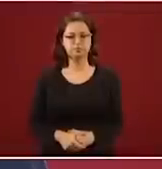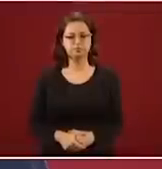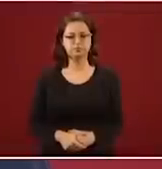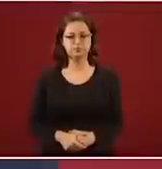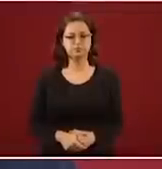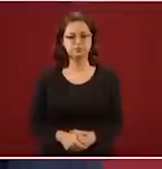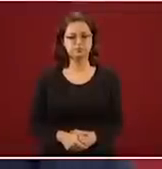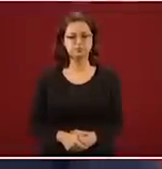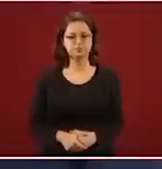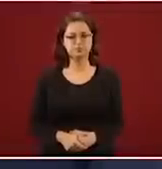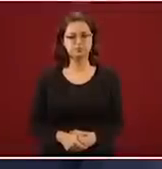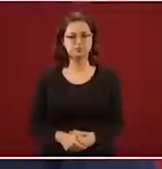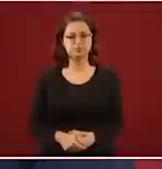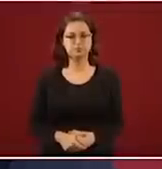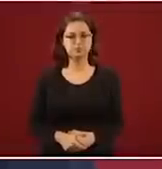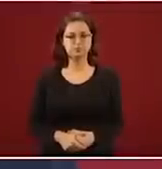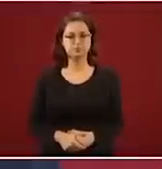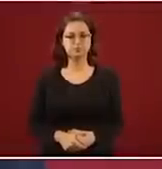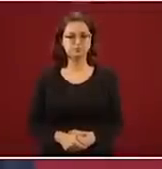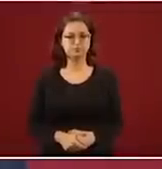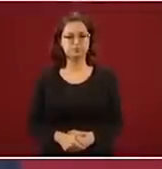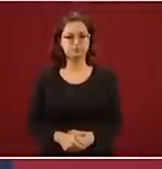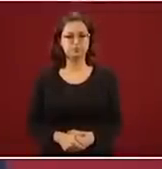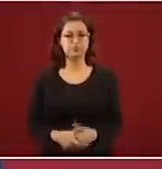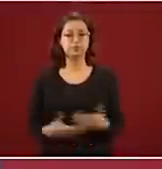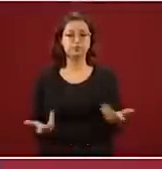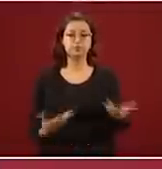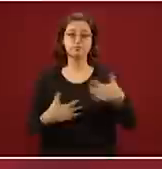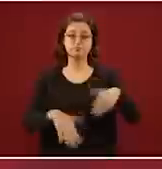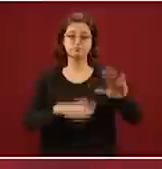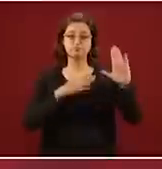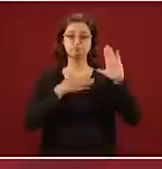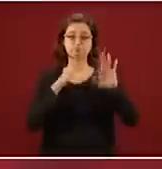un compromiso que se tiene que cumplir.